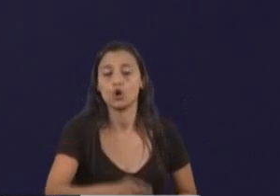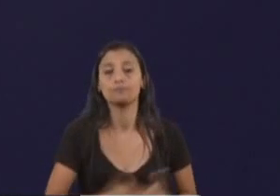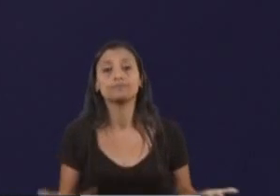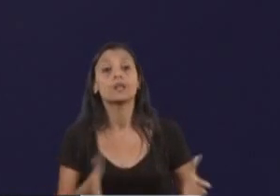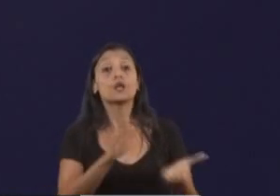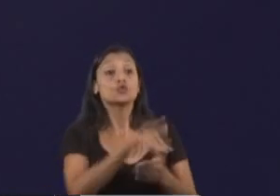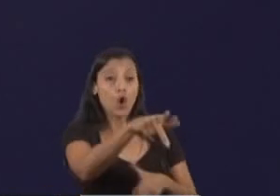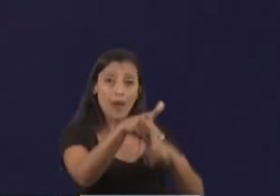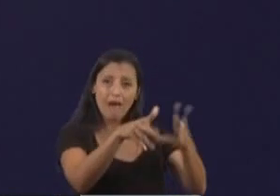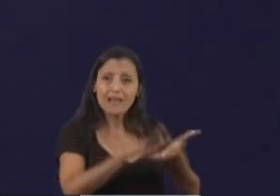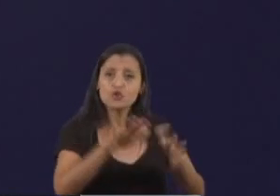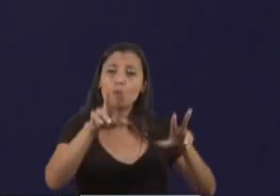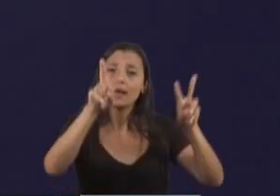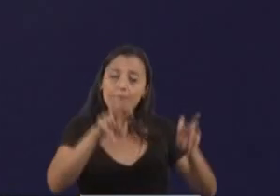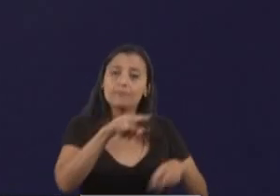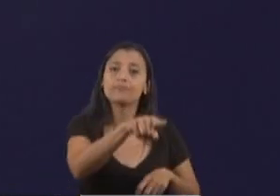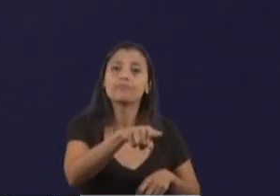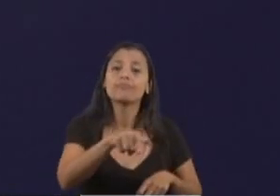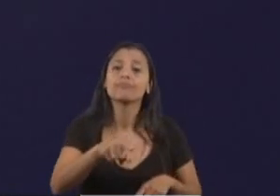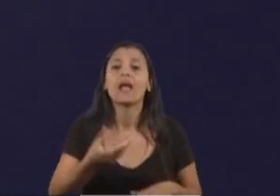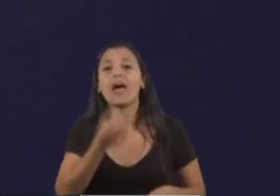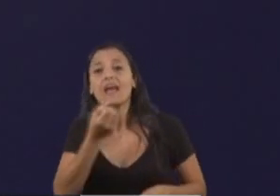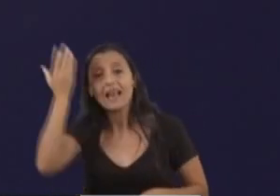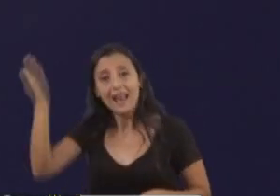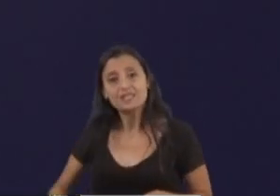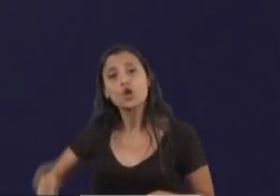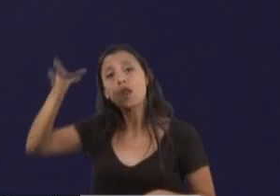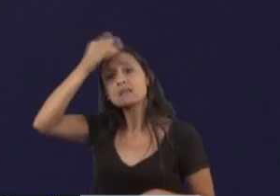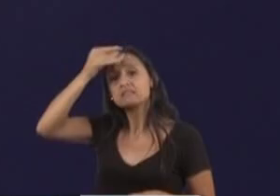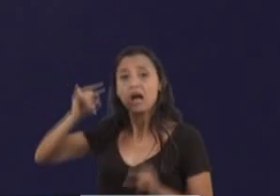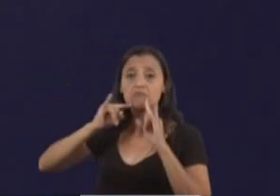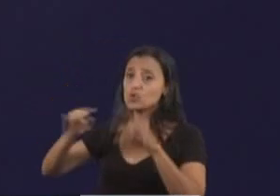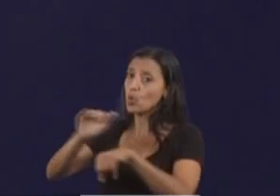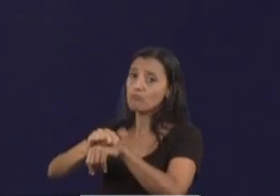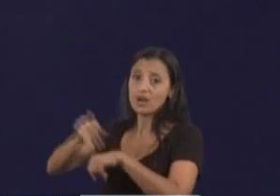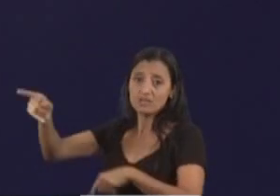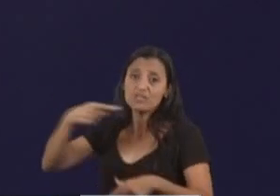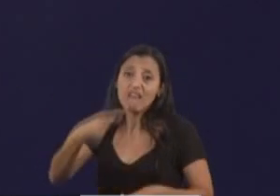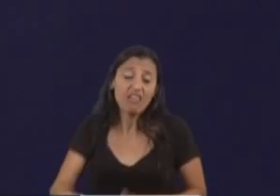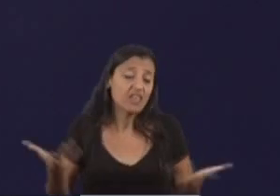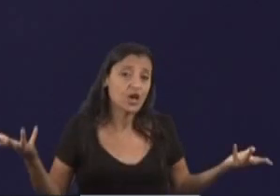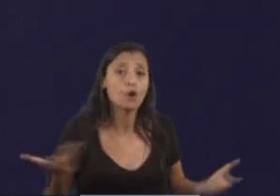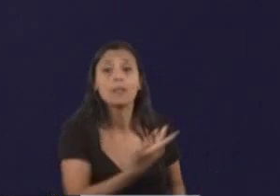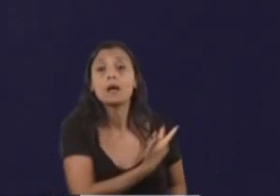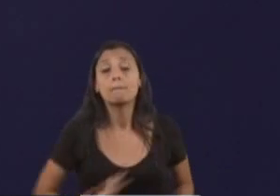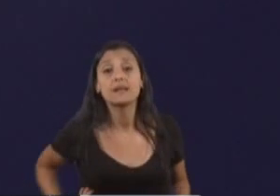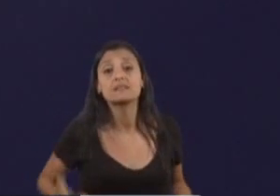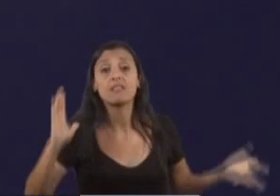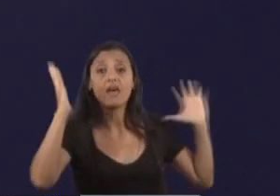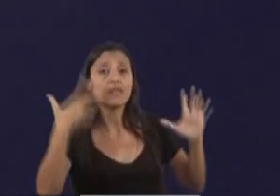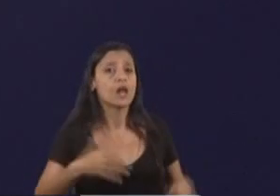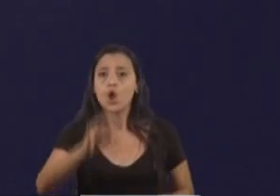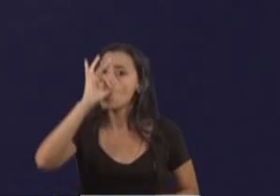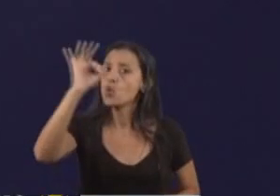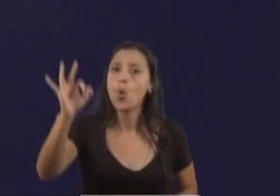planteás en el caso de las declaraciones de Trump corren por cuenta del presidente Trump. El presidente de la Nación jamás